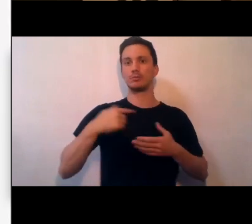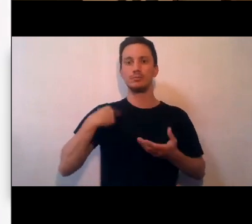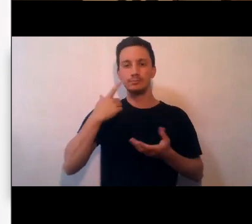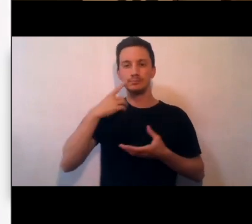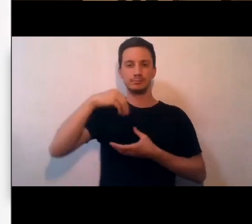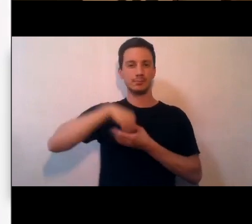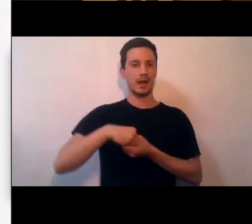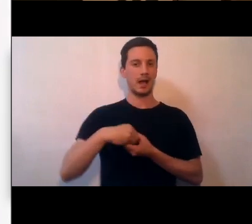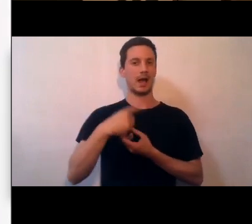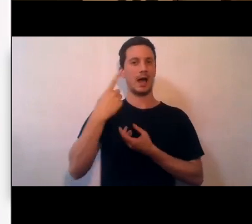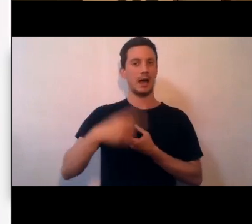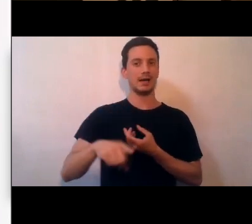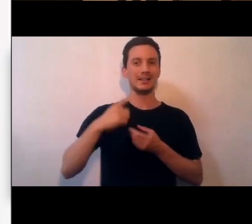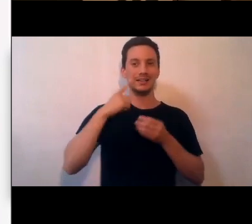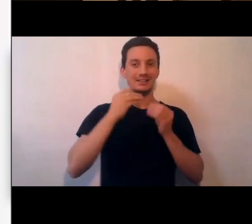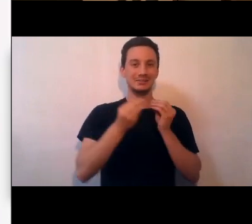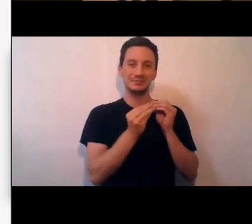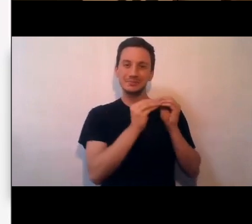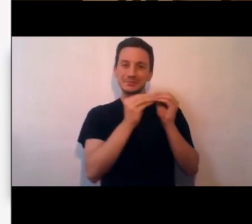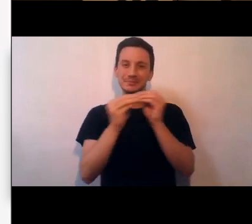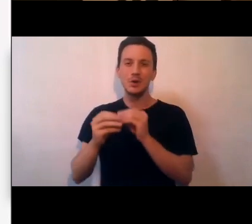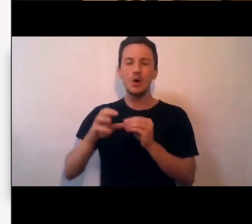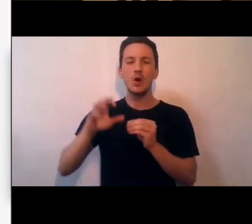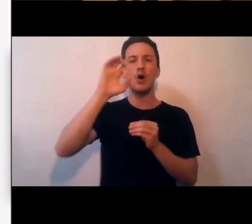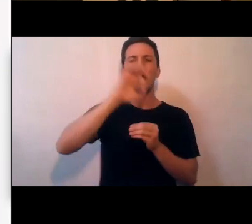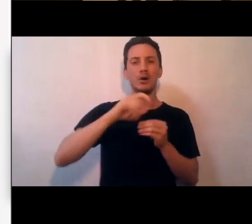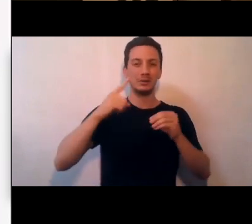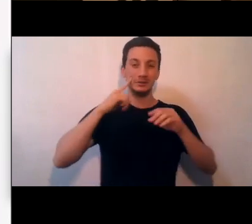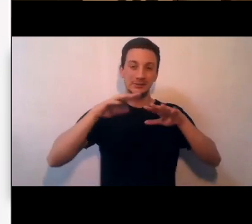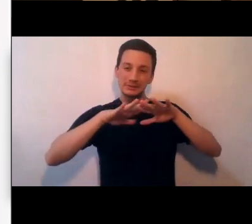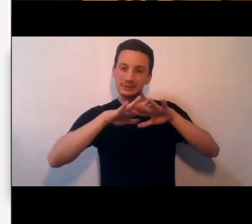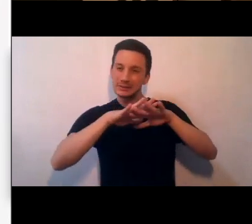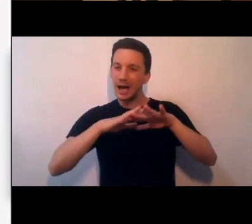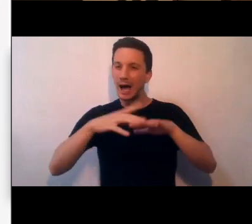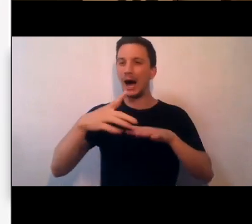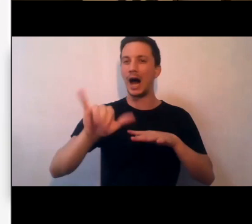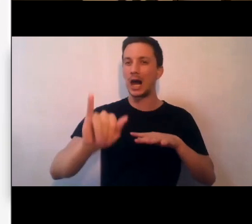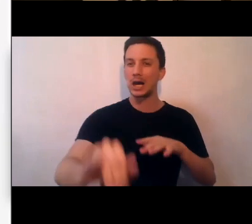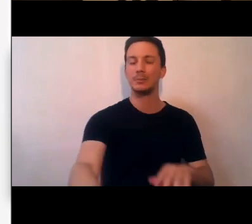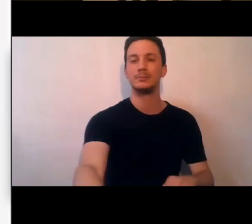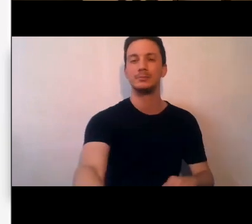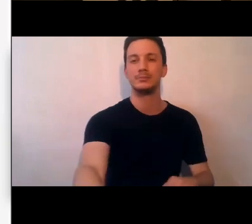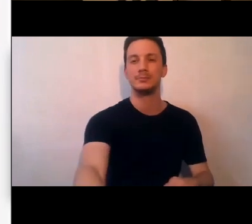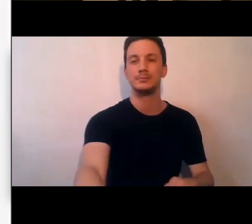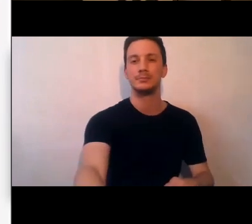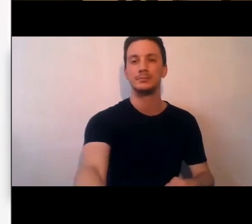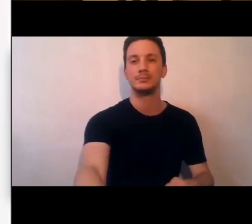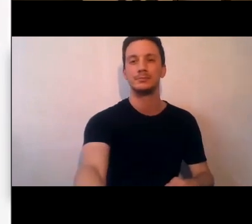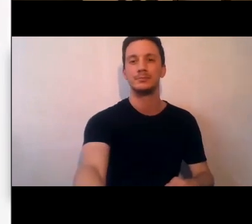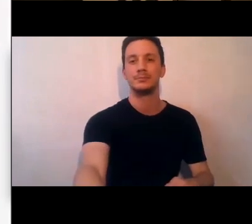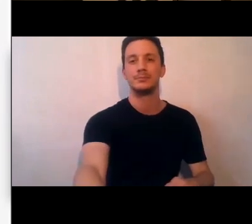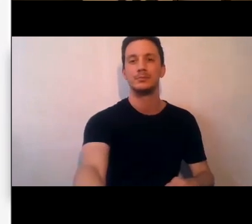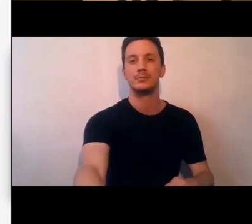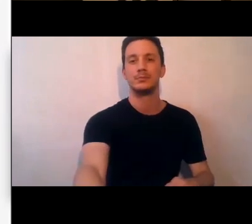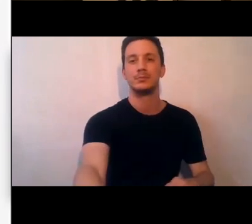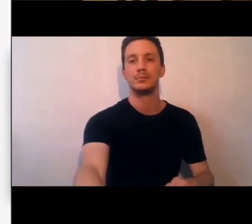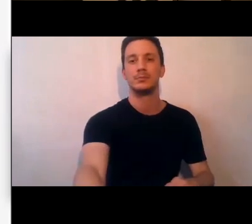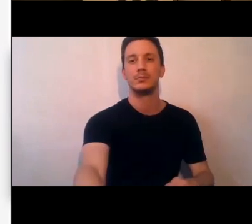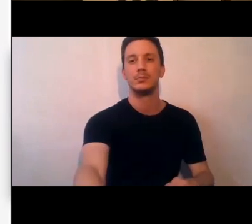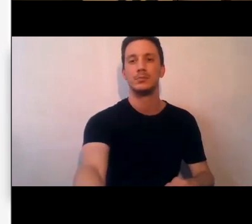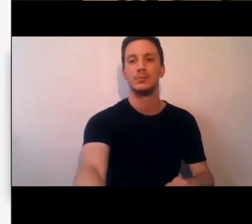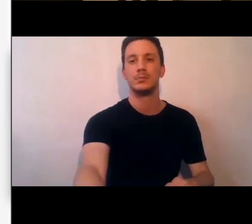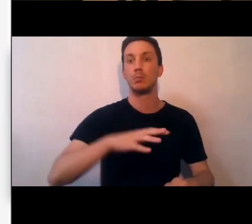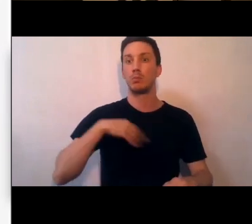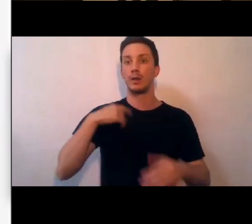barrera cutánea que está alterada o que tiene como rendijas, pueden sufrir daños externos que dan lugar pues, a un brote